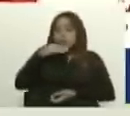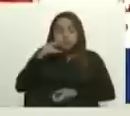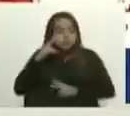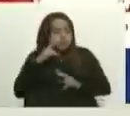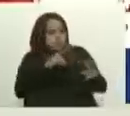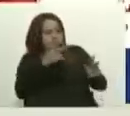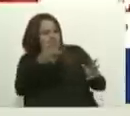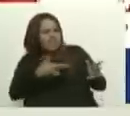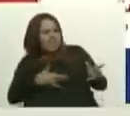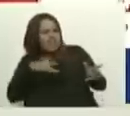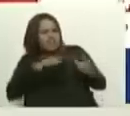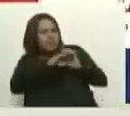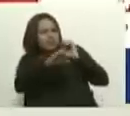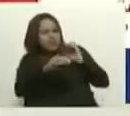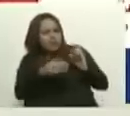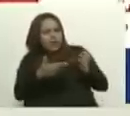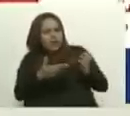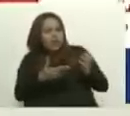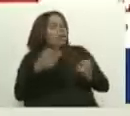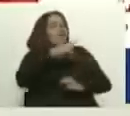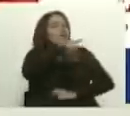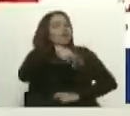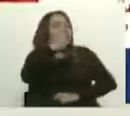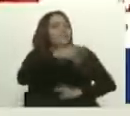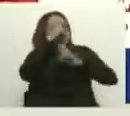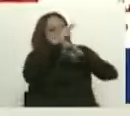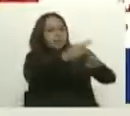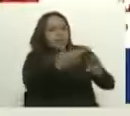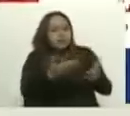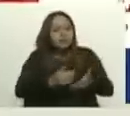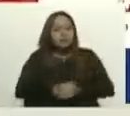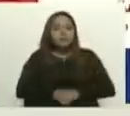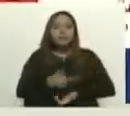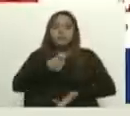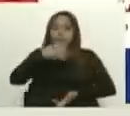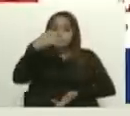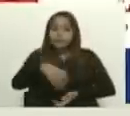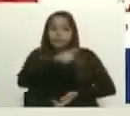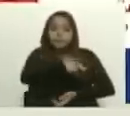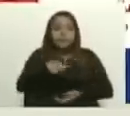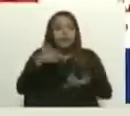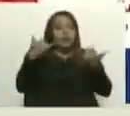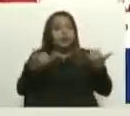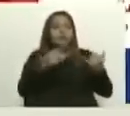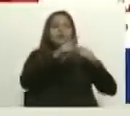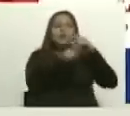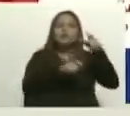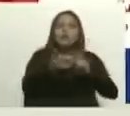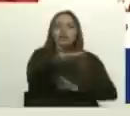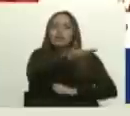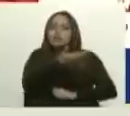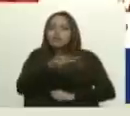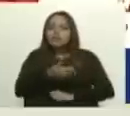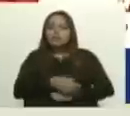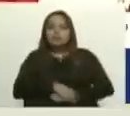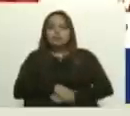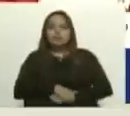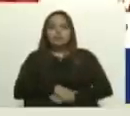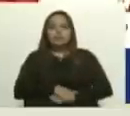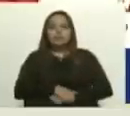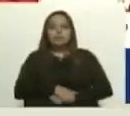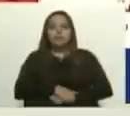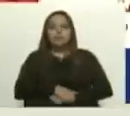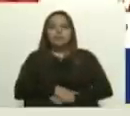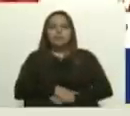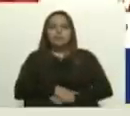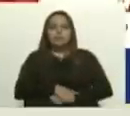Reacciona y exige que lo respeten. Bueno, estoy seguro que esa gente ahora les va a preguntar a ellos, él les va a